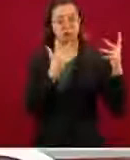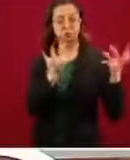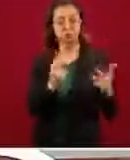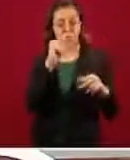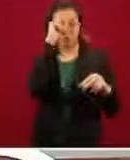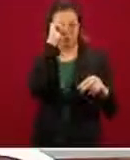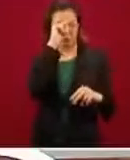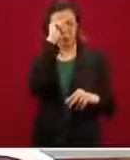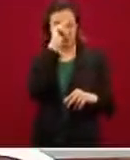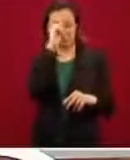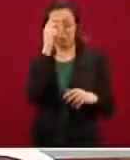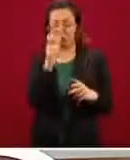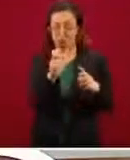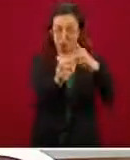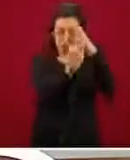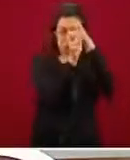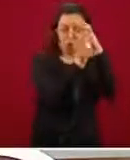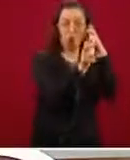explicar